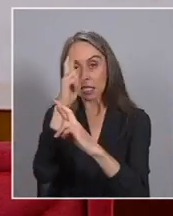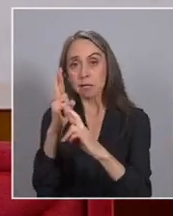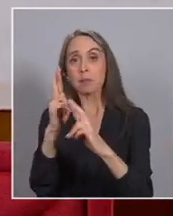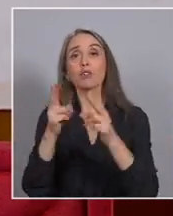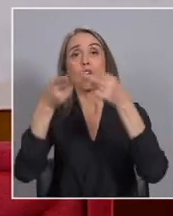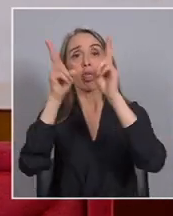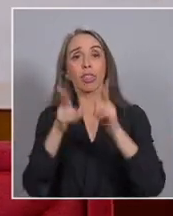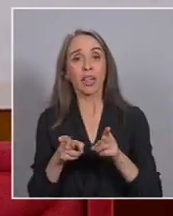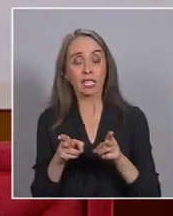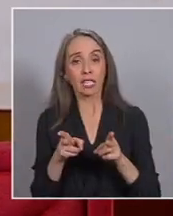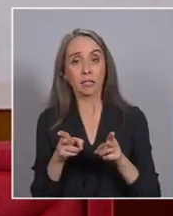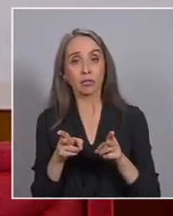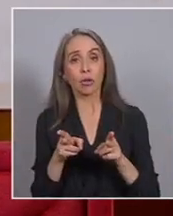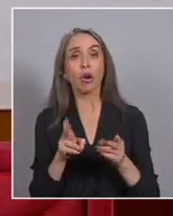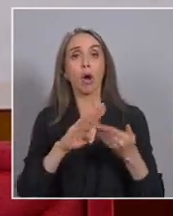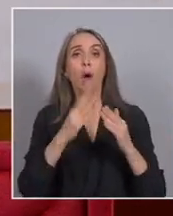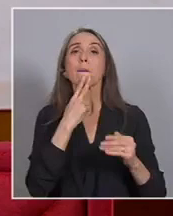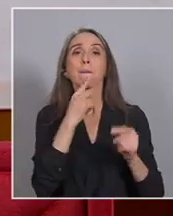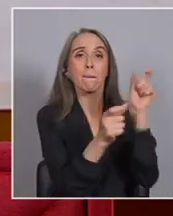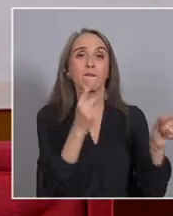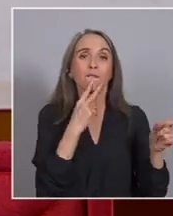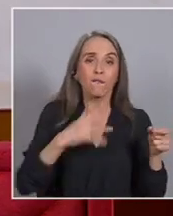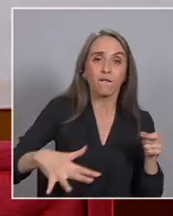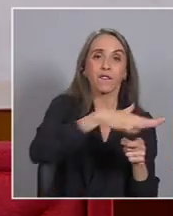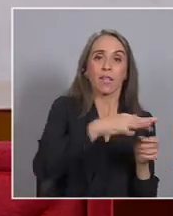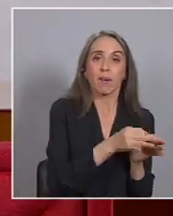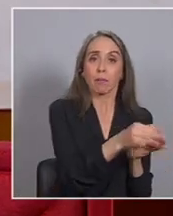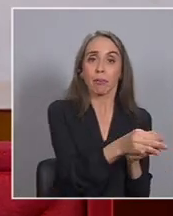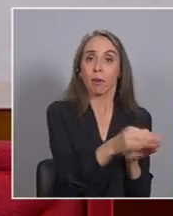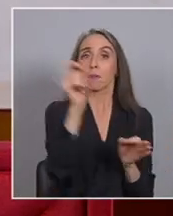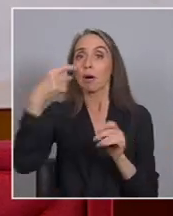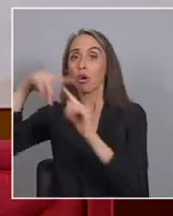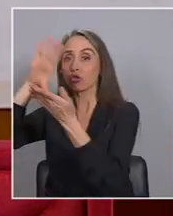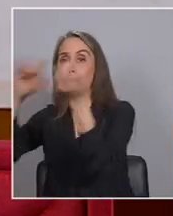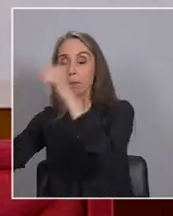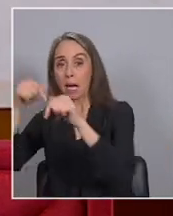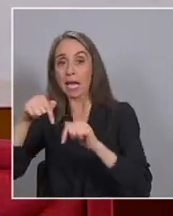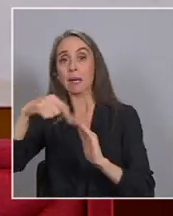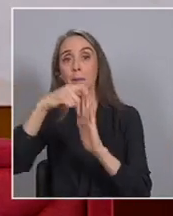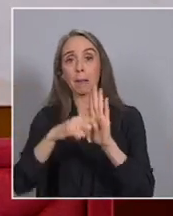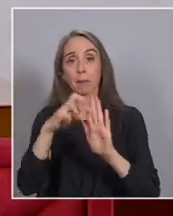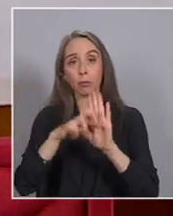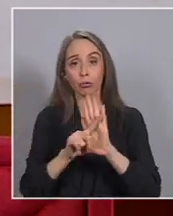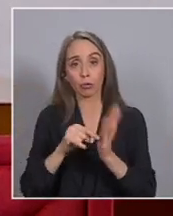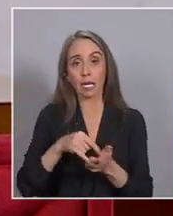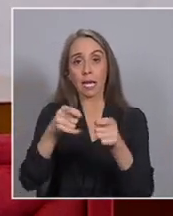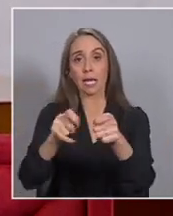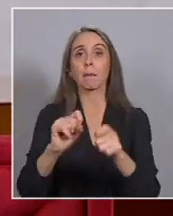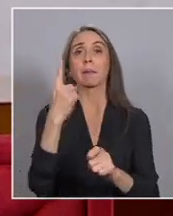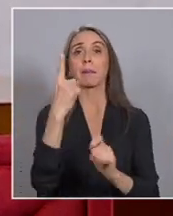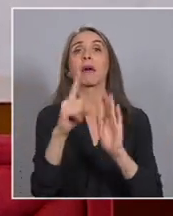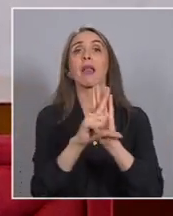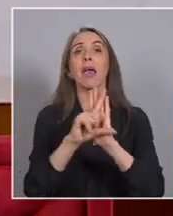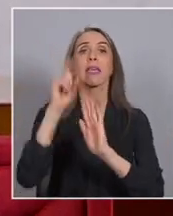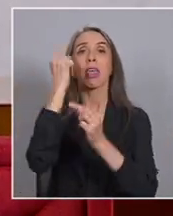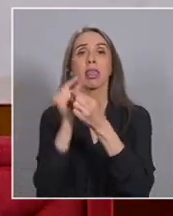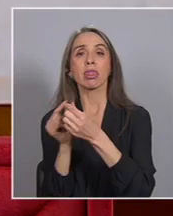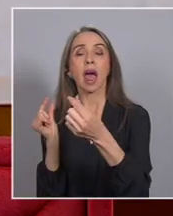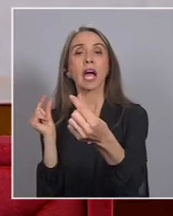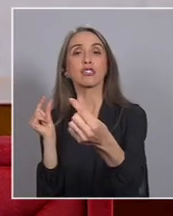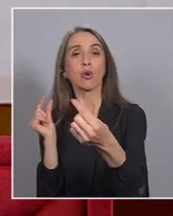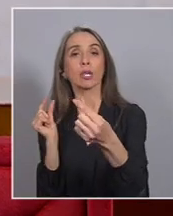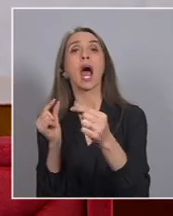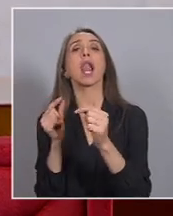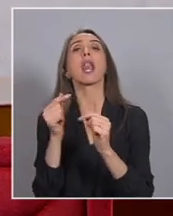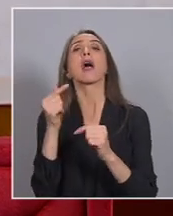derechos tanto de las comunidades como de las personas migrantes, este mes presentaremos la primera política nacional de migraciones del país, que